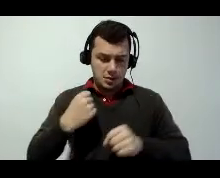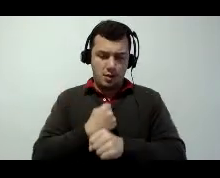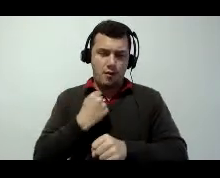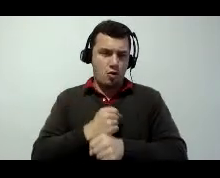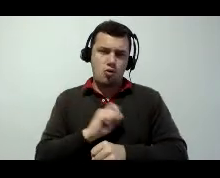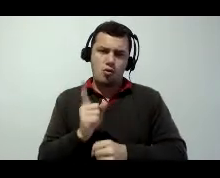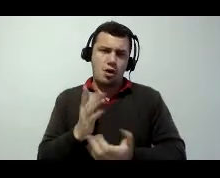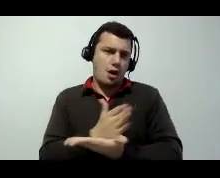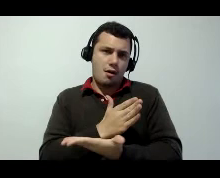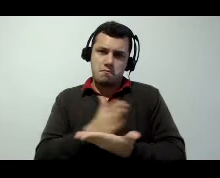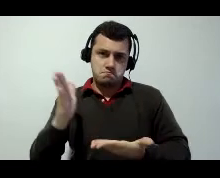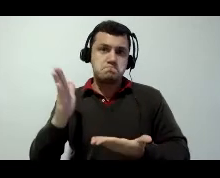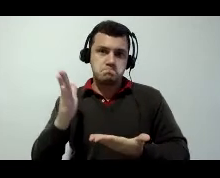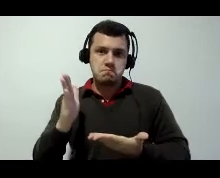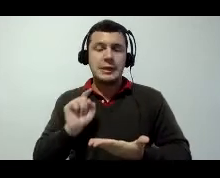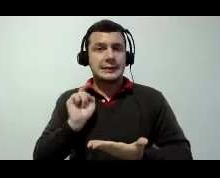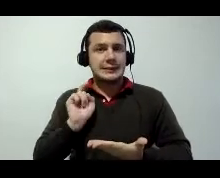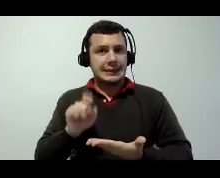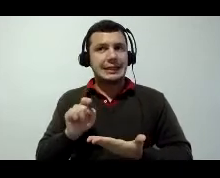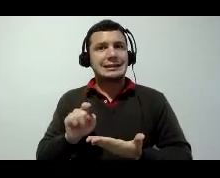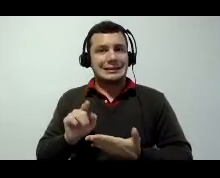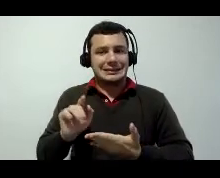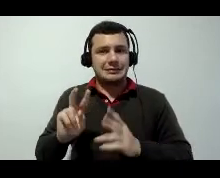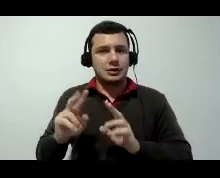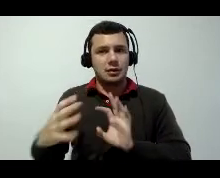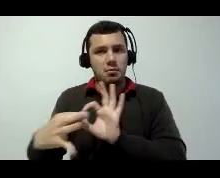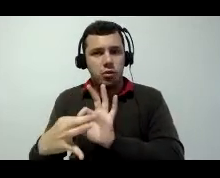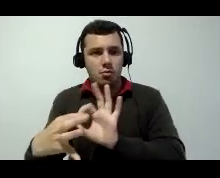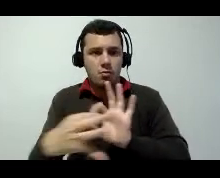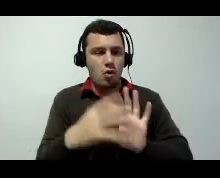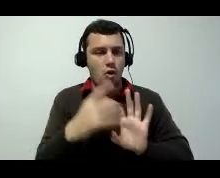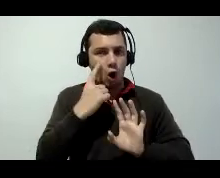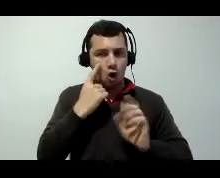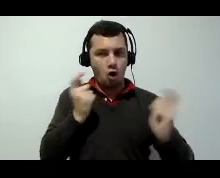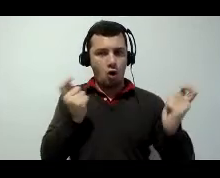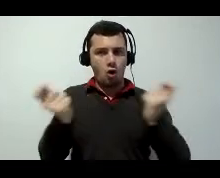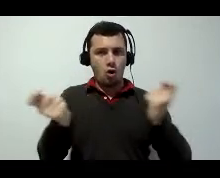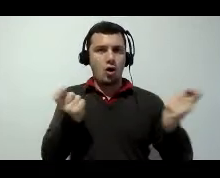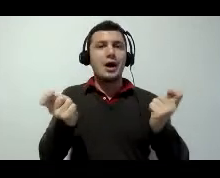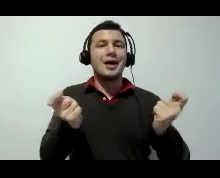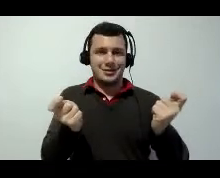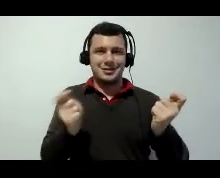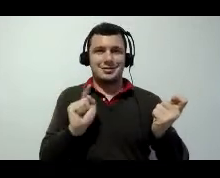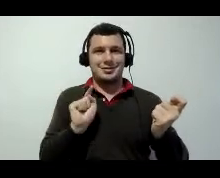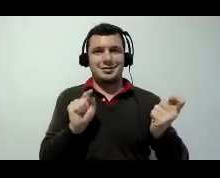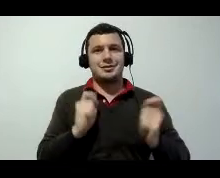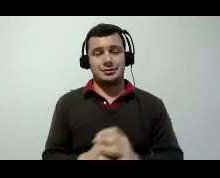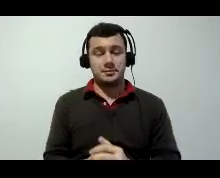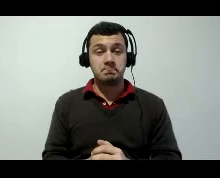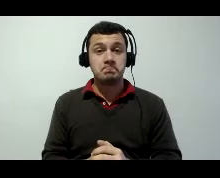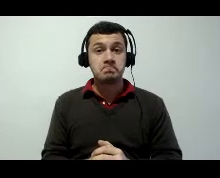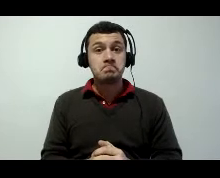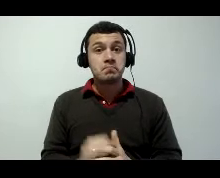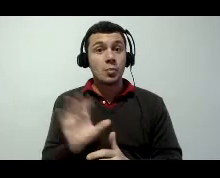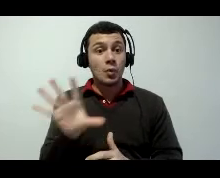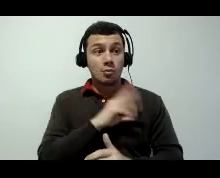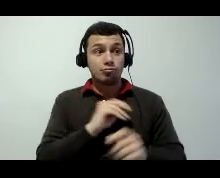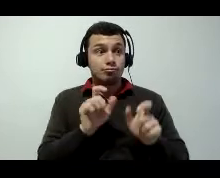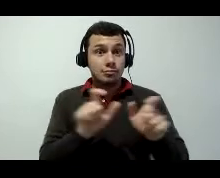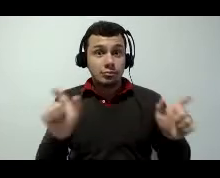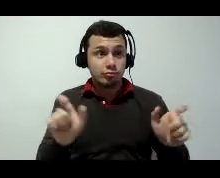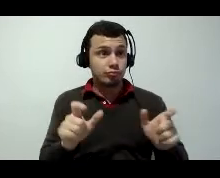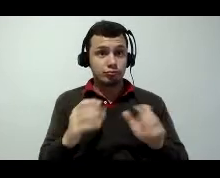Entonces, ¿qué deberíamos fomentar y qué cuidados deberíamos apropiar en estos momentos todas las personas y los trabajadores? Todo